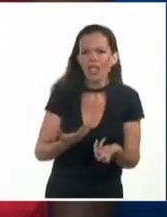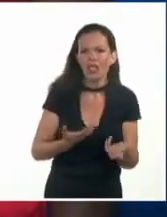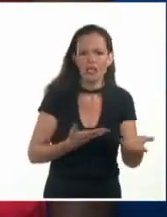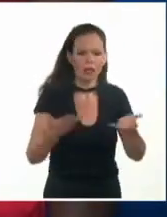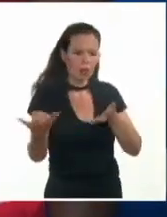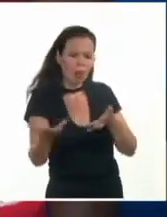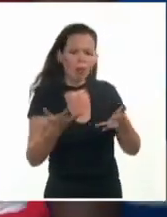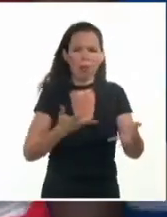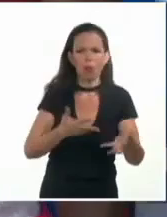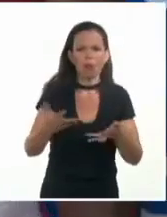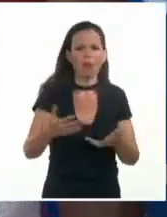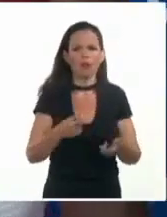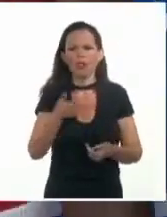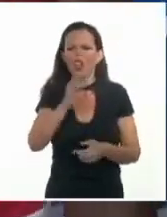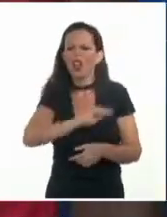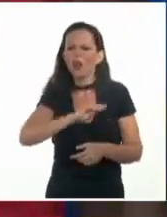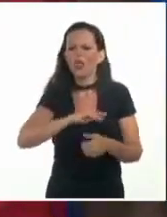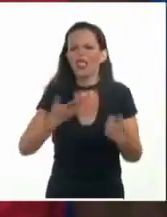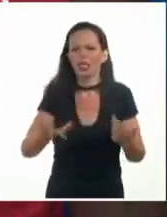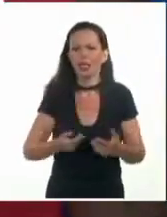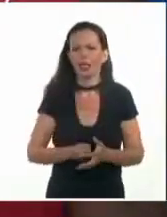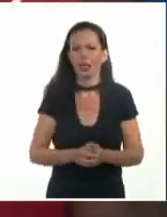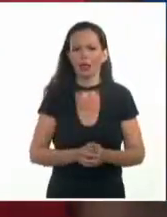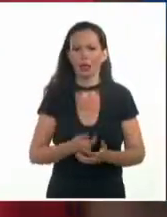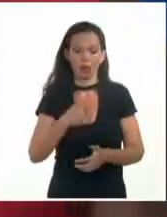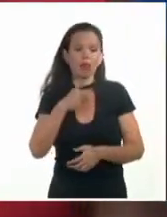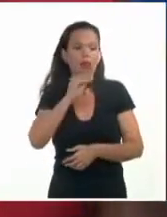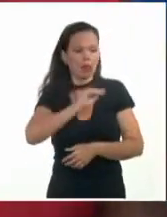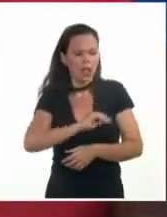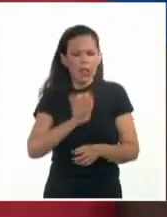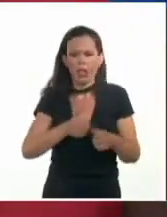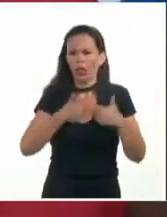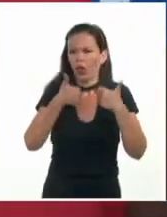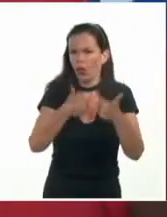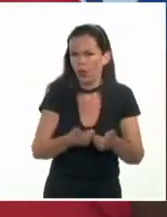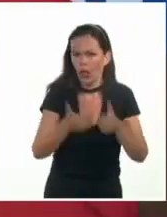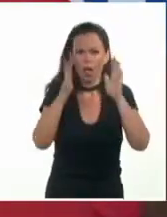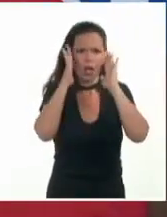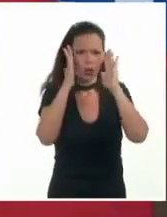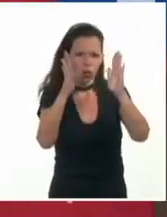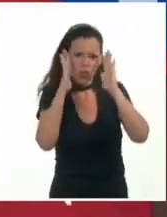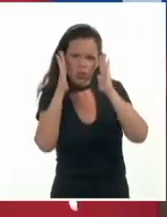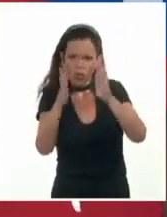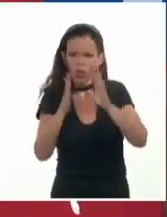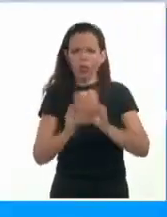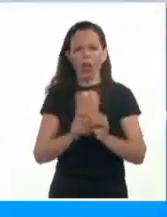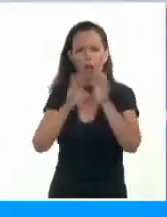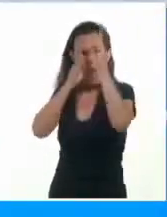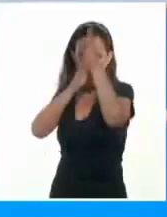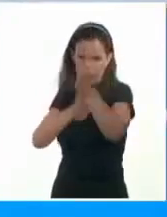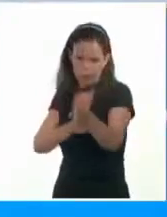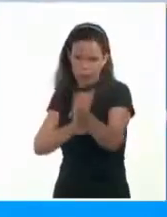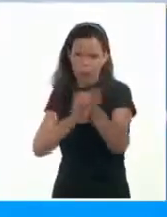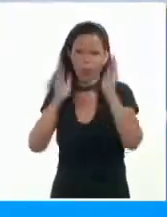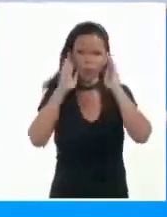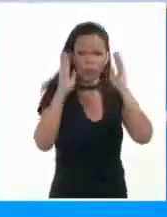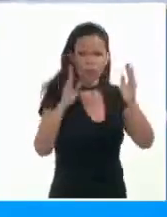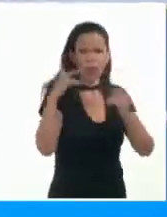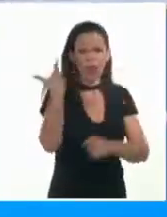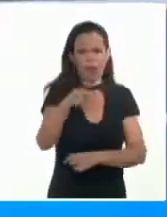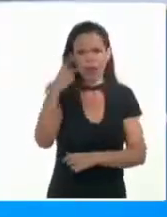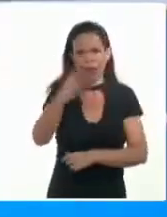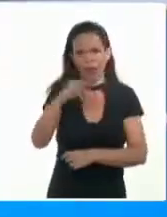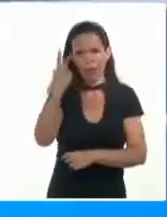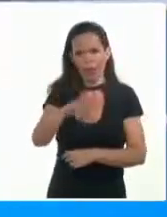No, me siento entero. Solamente mucha concentración, mucha disciplina y enfoque en los entrenamientos son los que te mantienen de forma